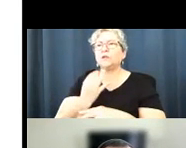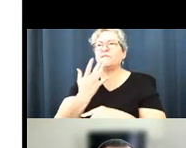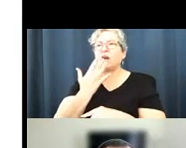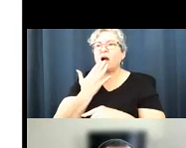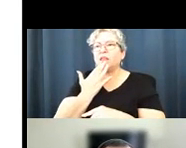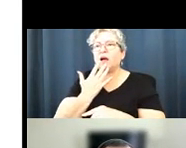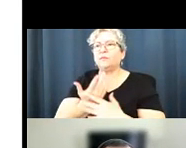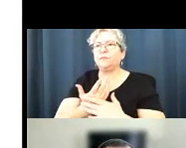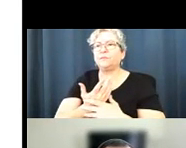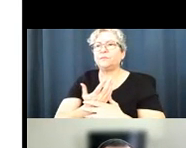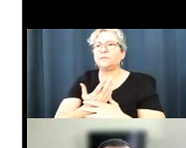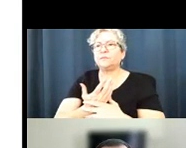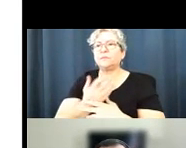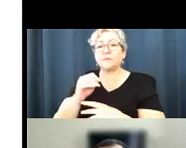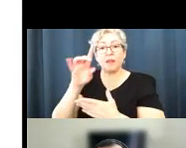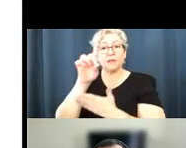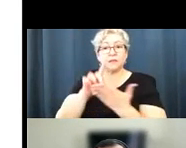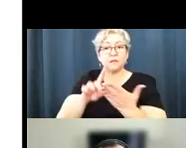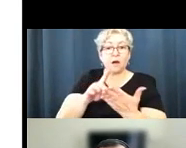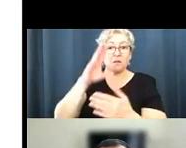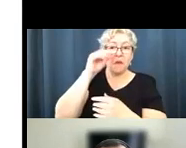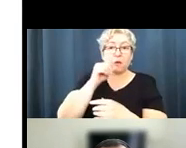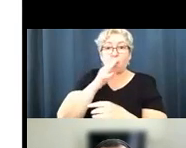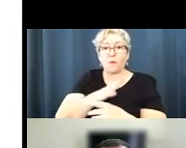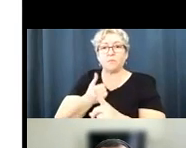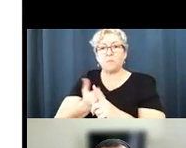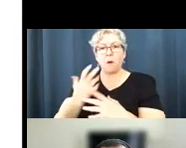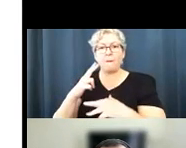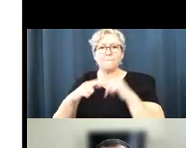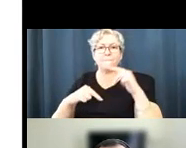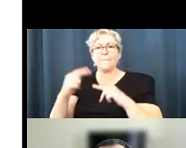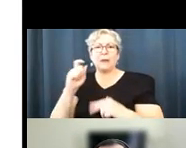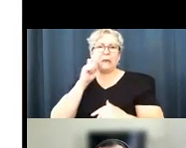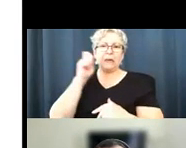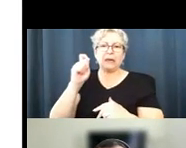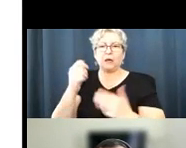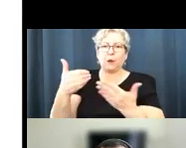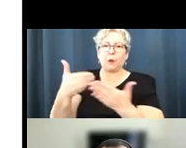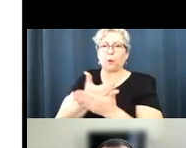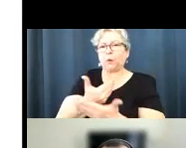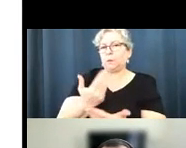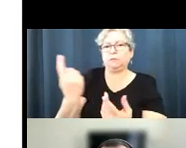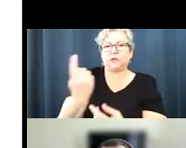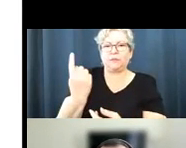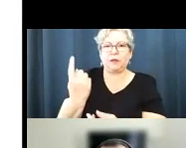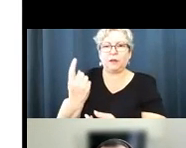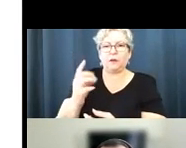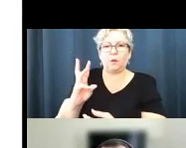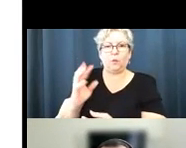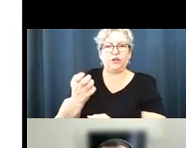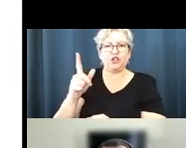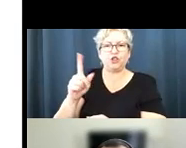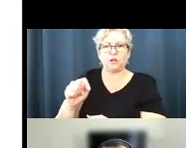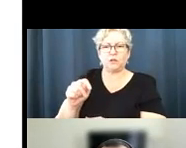por ejemplo, el uso del color. A lo mejor ese diseñador piensa, bueno, yo quiero hacer aquí una cosita